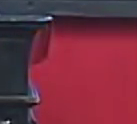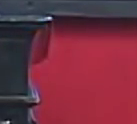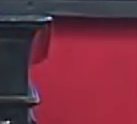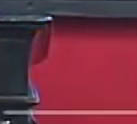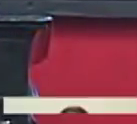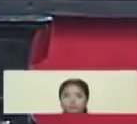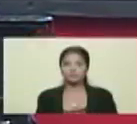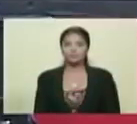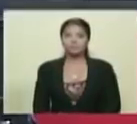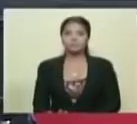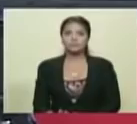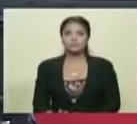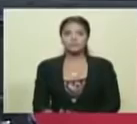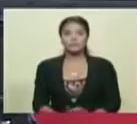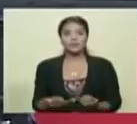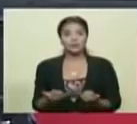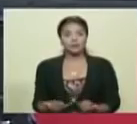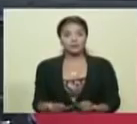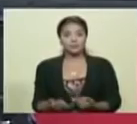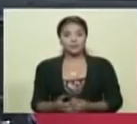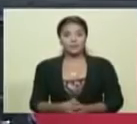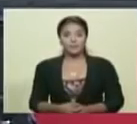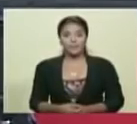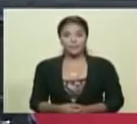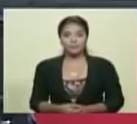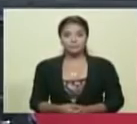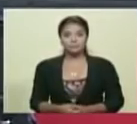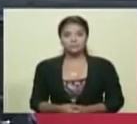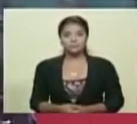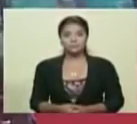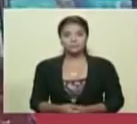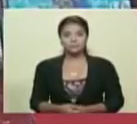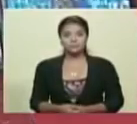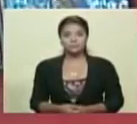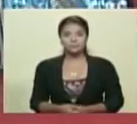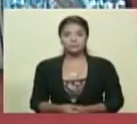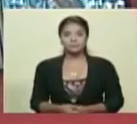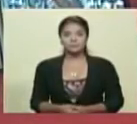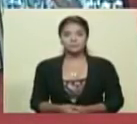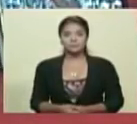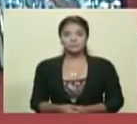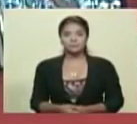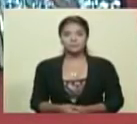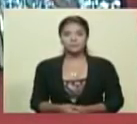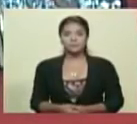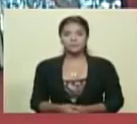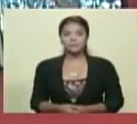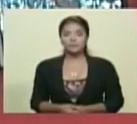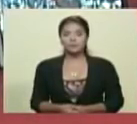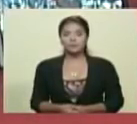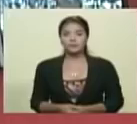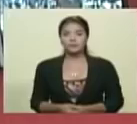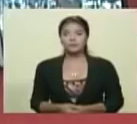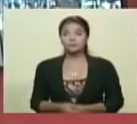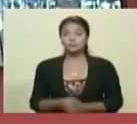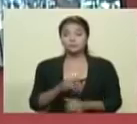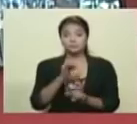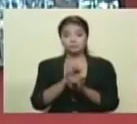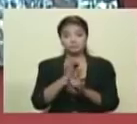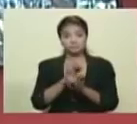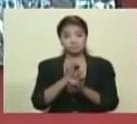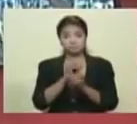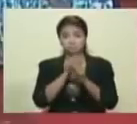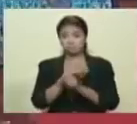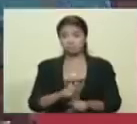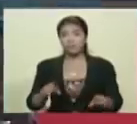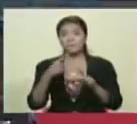La Venezuela heroica. Ahora, adelante. También, señor presidente, nos transmiten a través de las redes sociales y en los 5 continentes